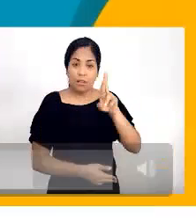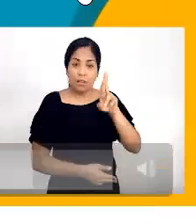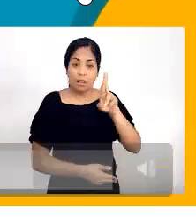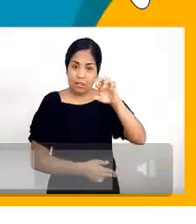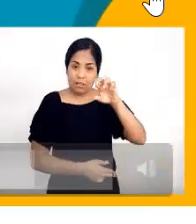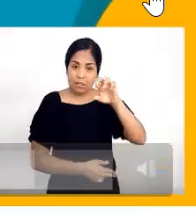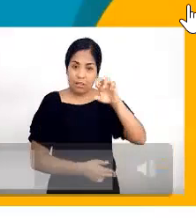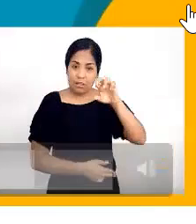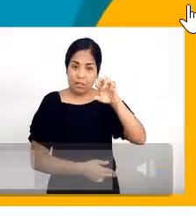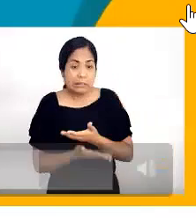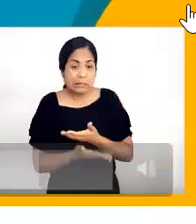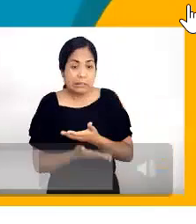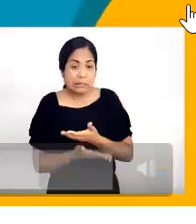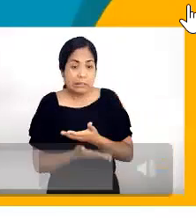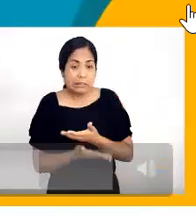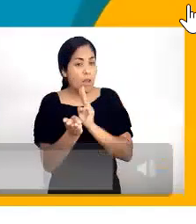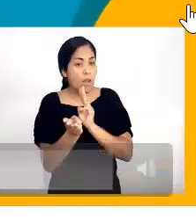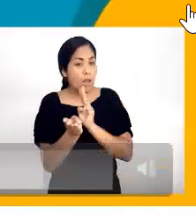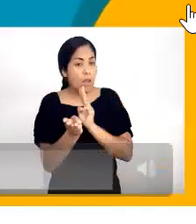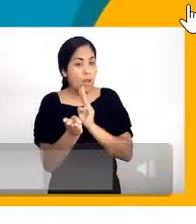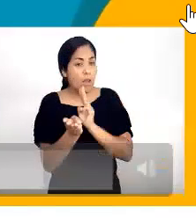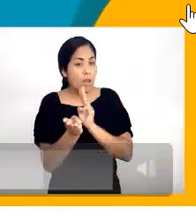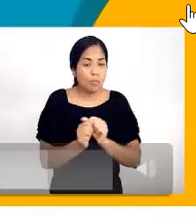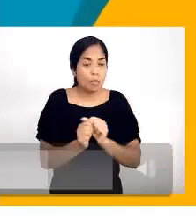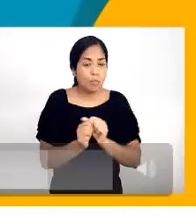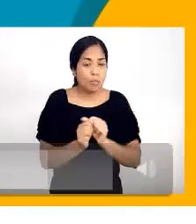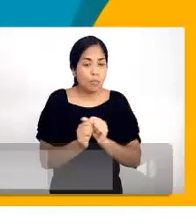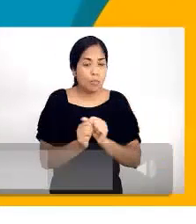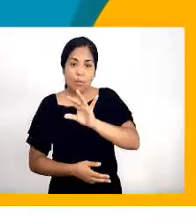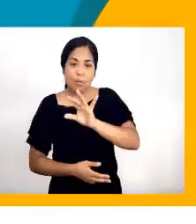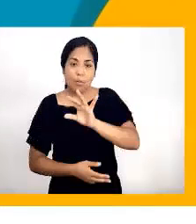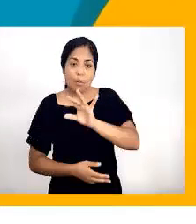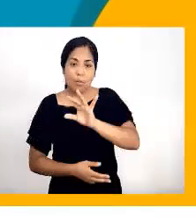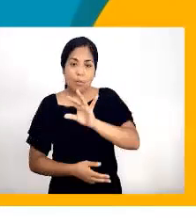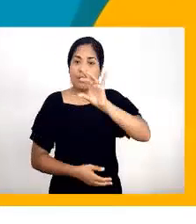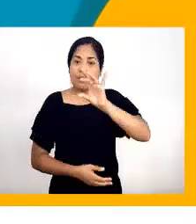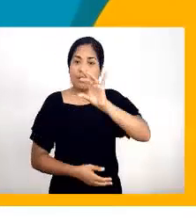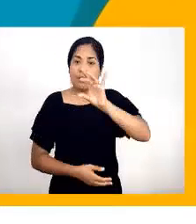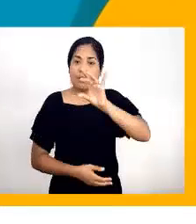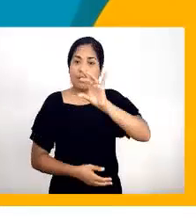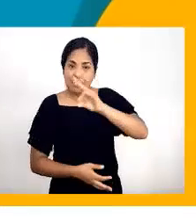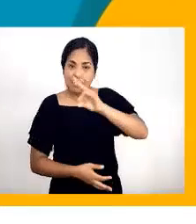nosotros cualquier día y a cualquier hora escribiendo la palabra reporta a nuestro WhatsApp